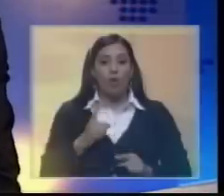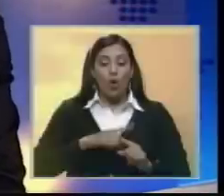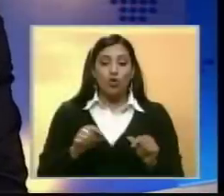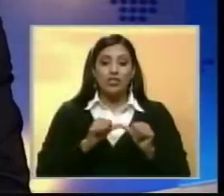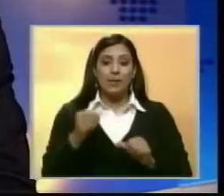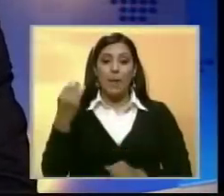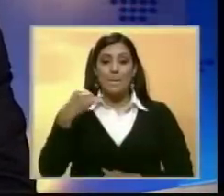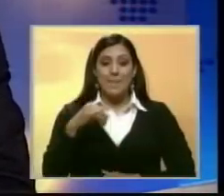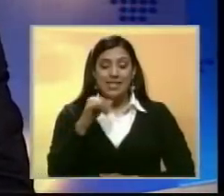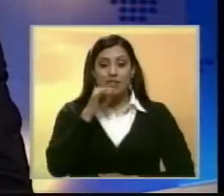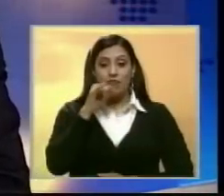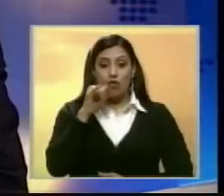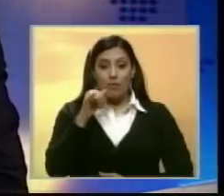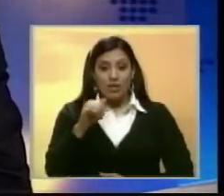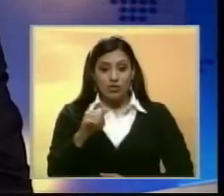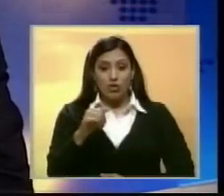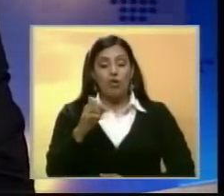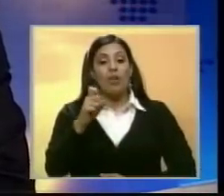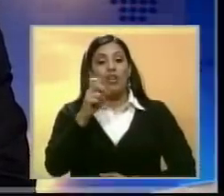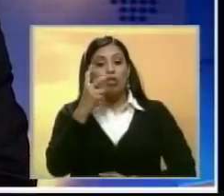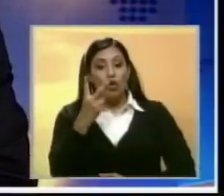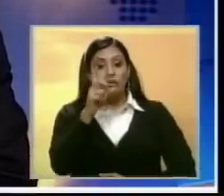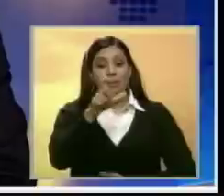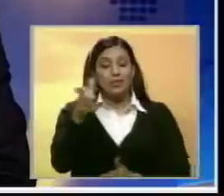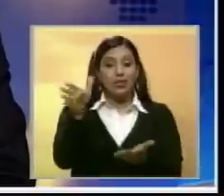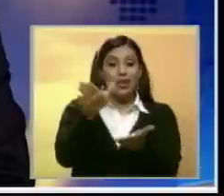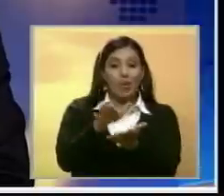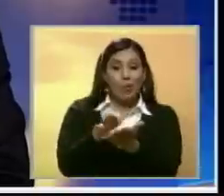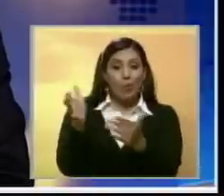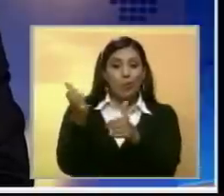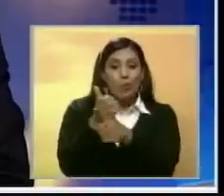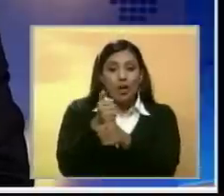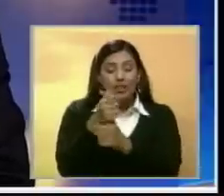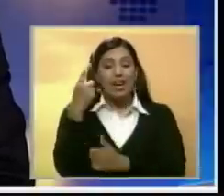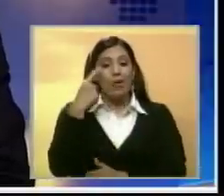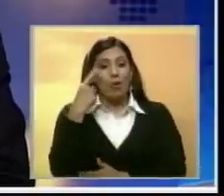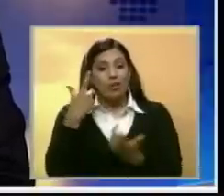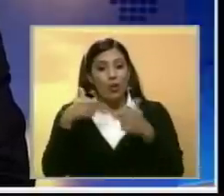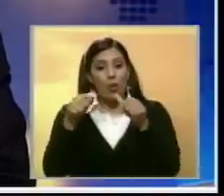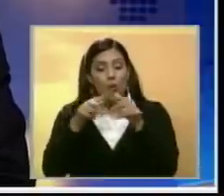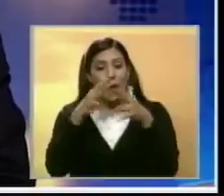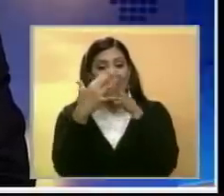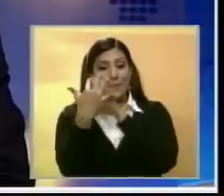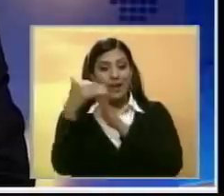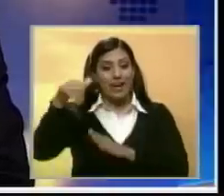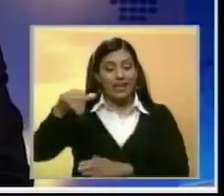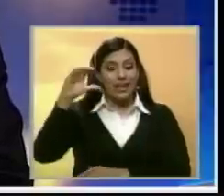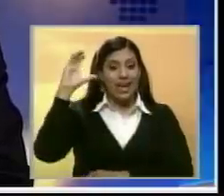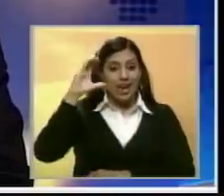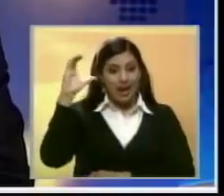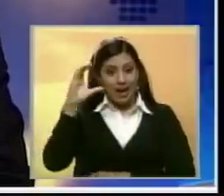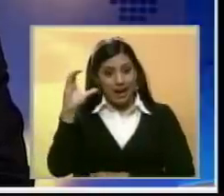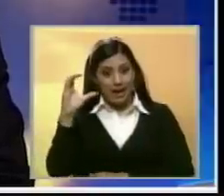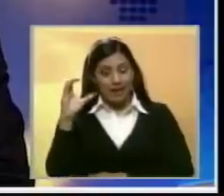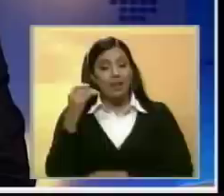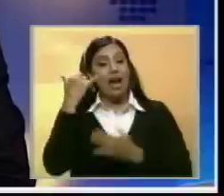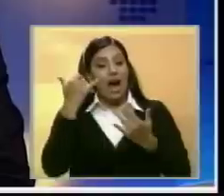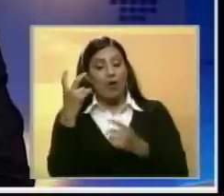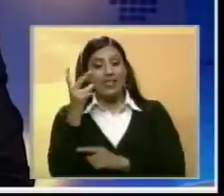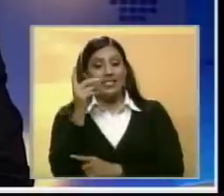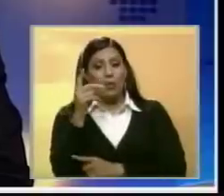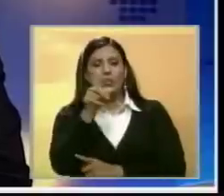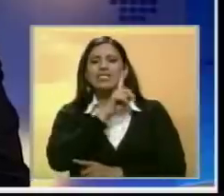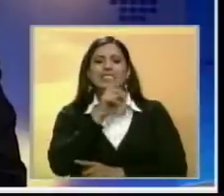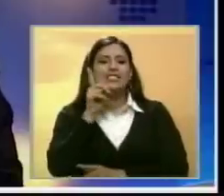Amigos, continuamos con las informaciones de los 2 cadáveres que fueron localizados este martes en el sector El Guarataro del municipio Libertador. El segundo